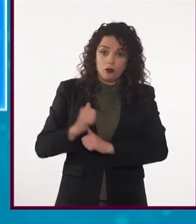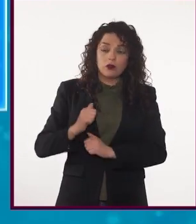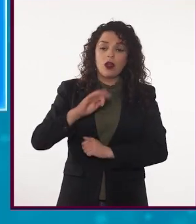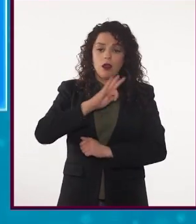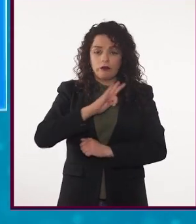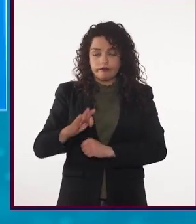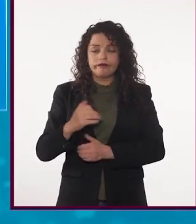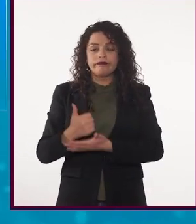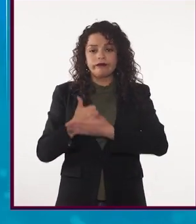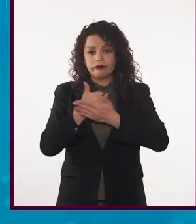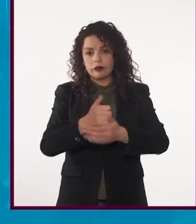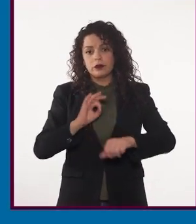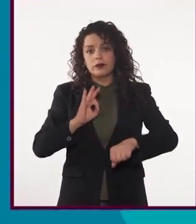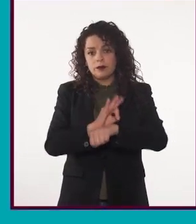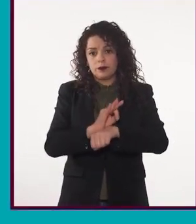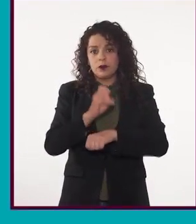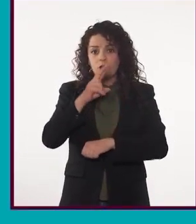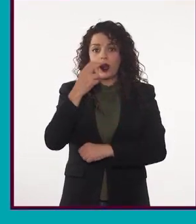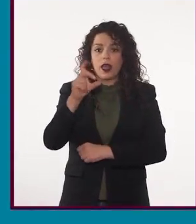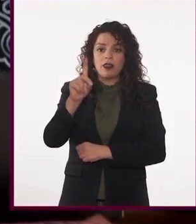y resarcir el delito.